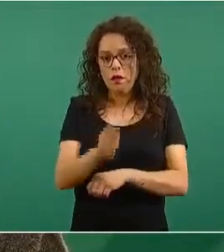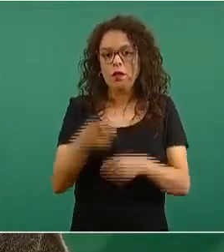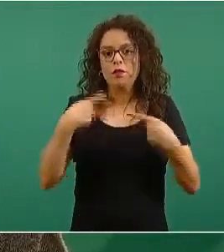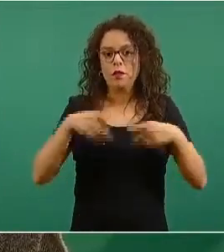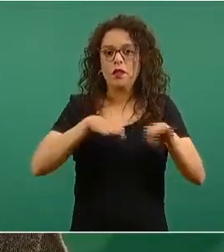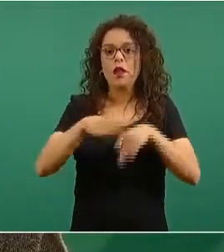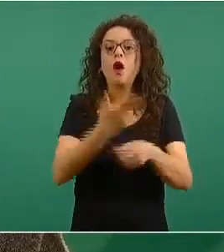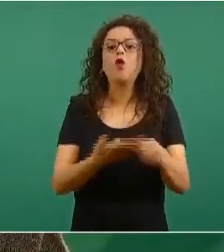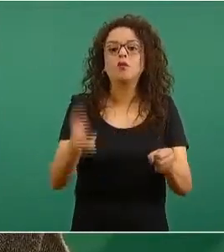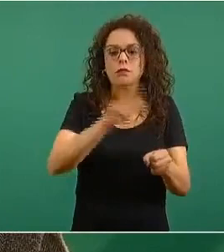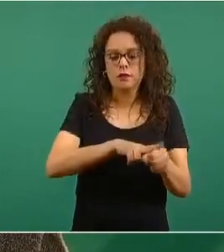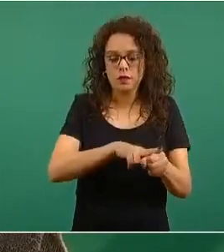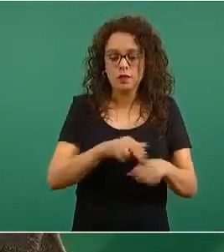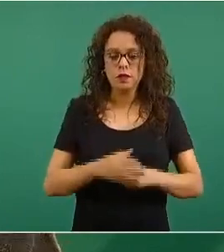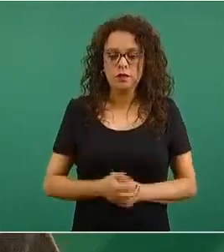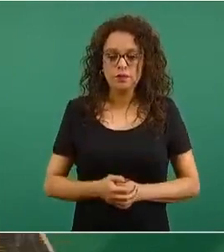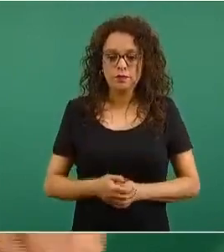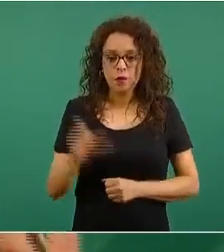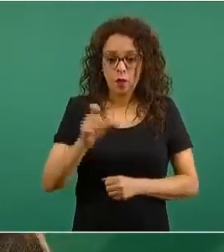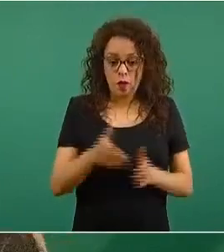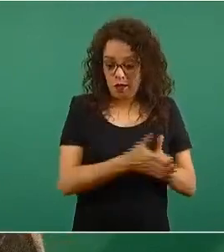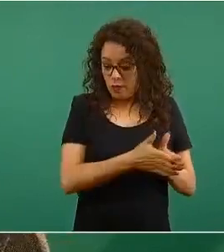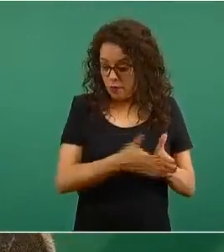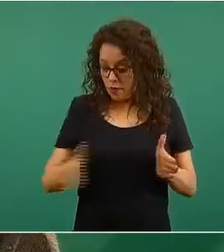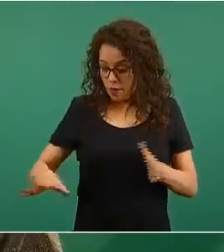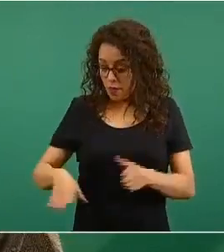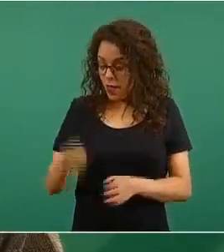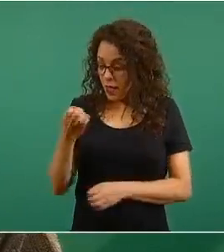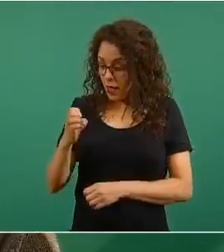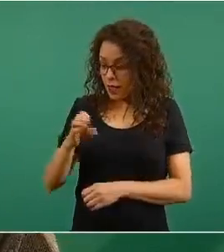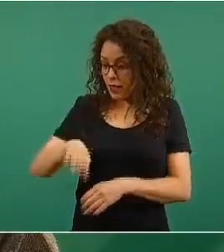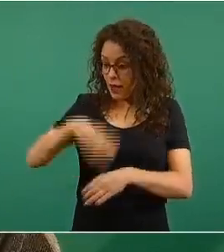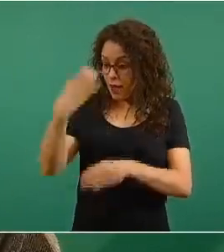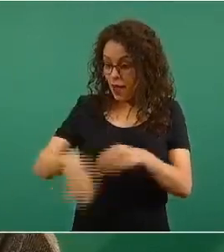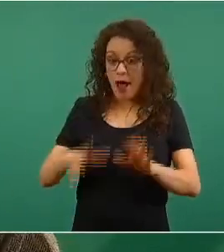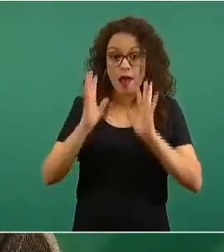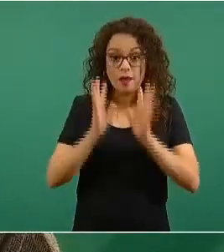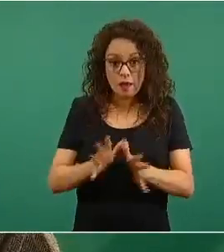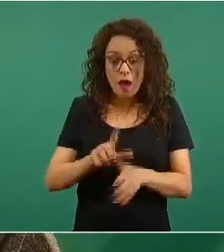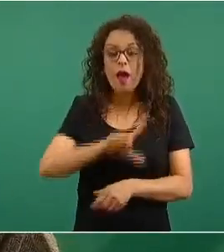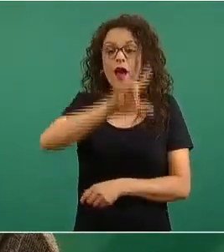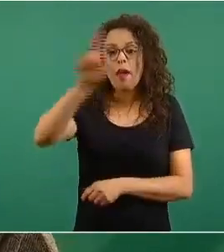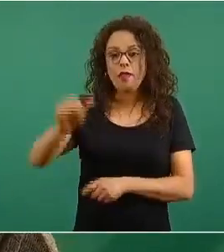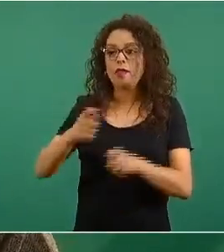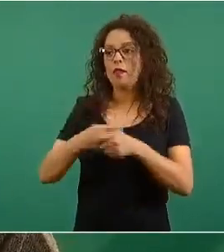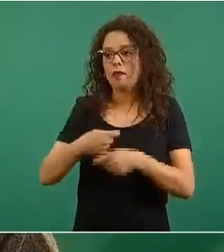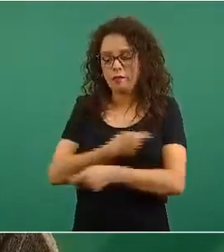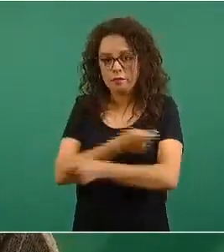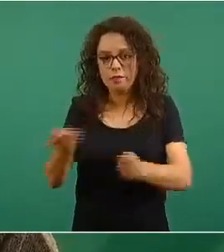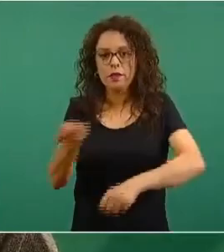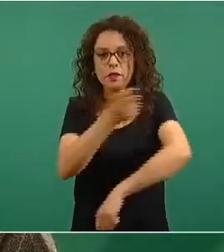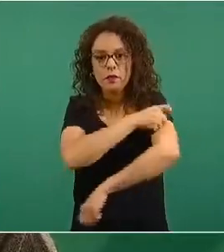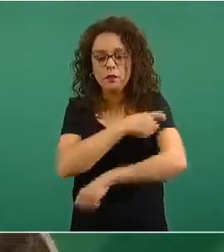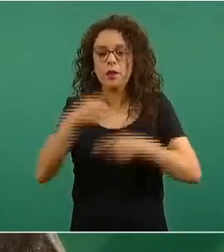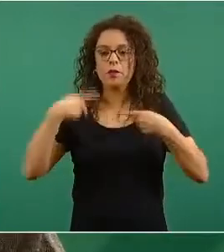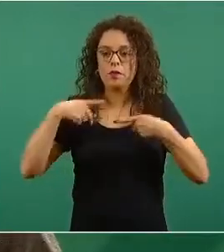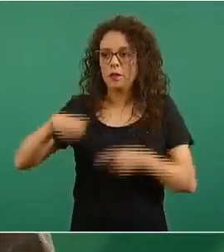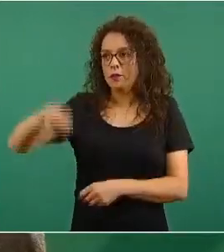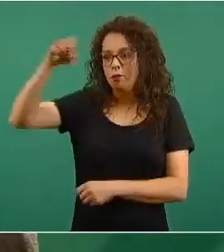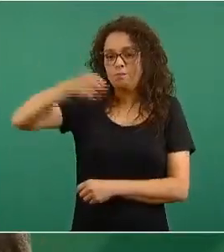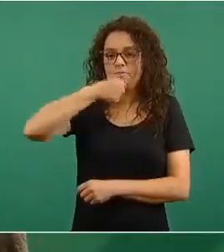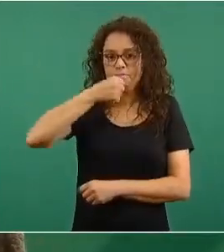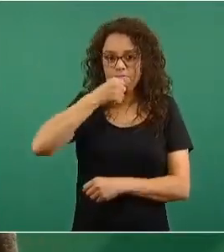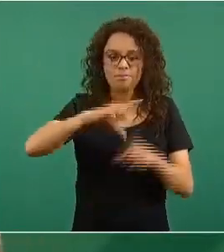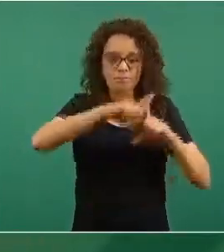esto durante el mes de enero, pasaremos a proteger a las personas adultas mayores de todo el territorio nacional. Muchas